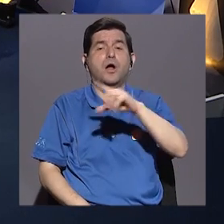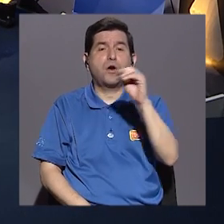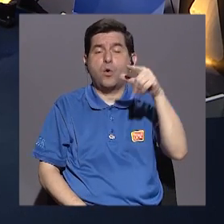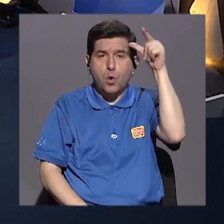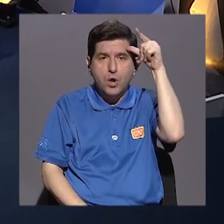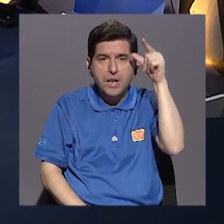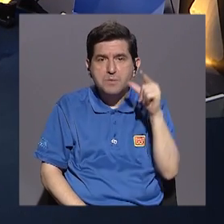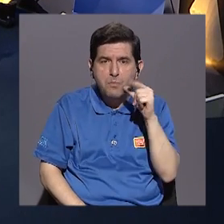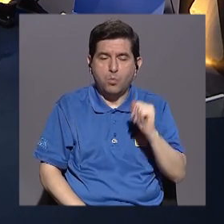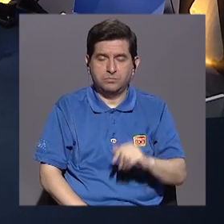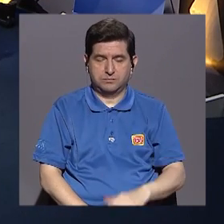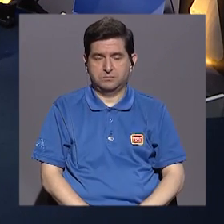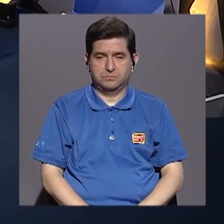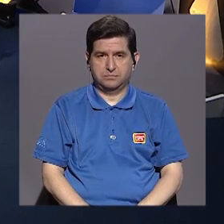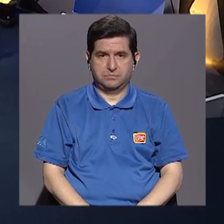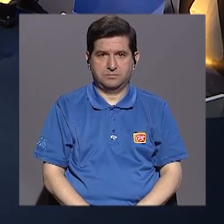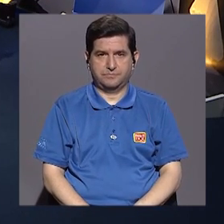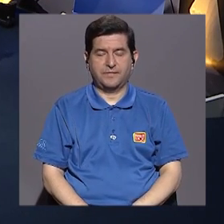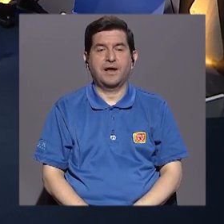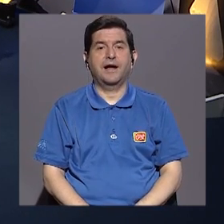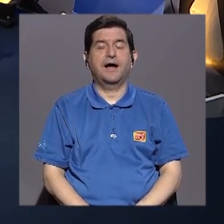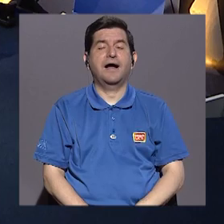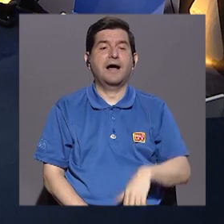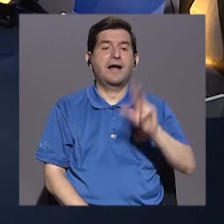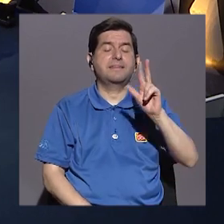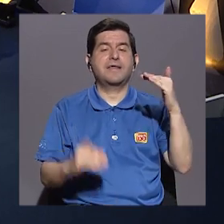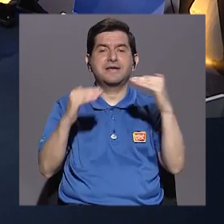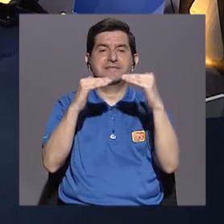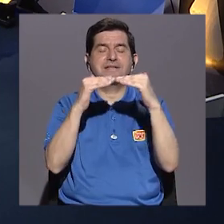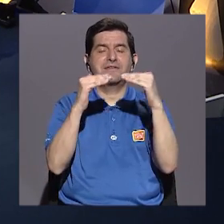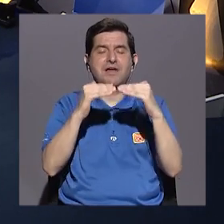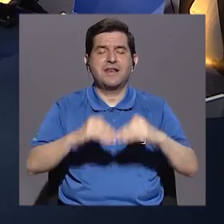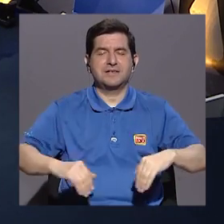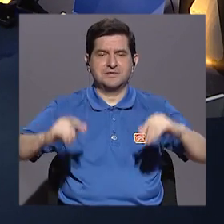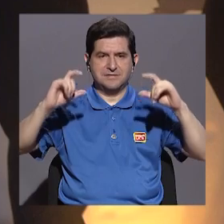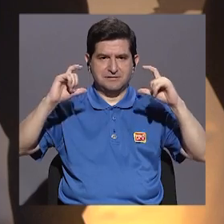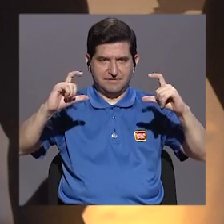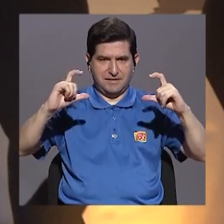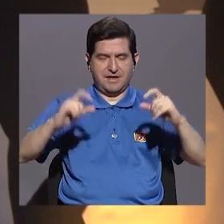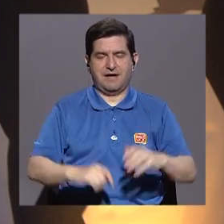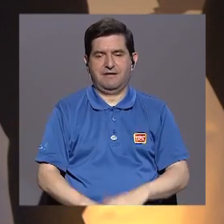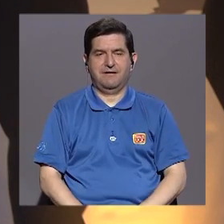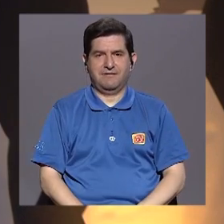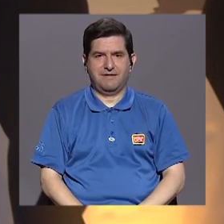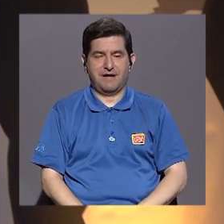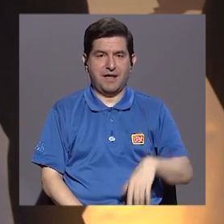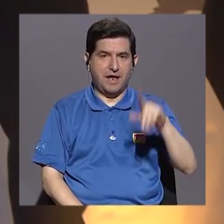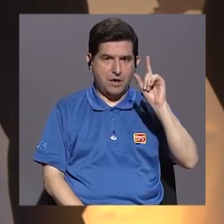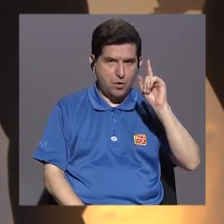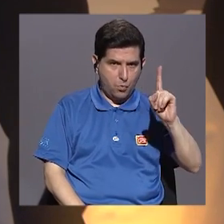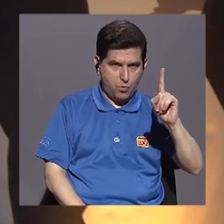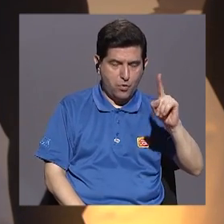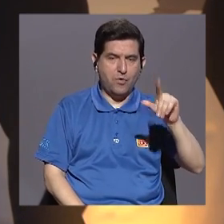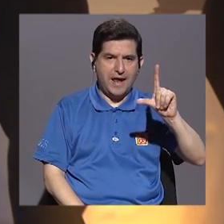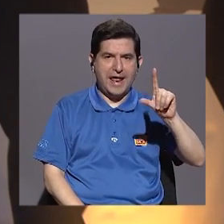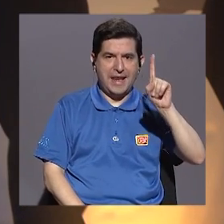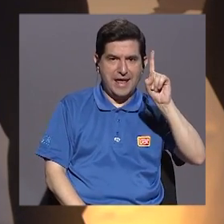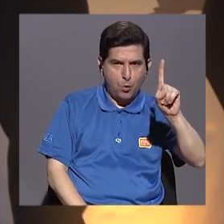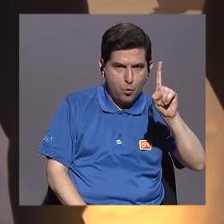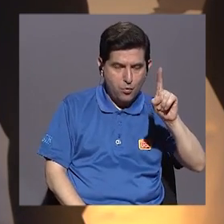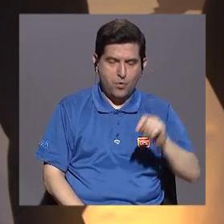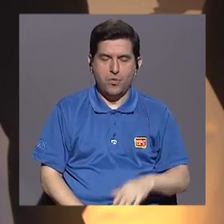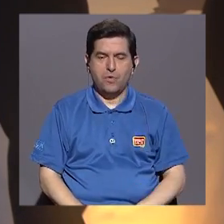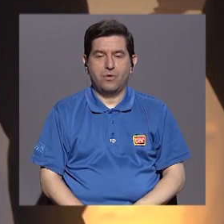o al limón entonces existen tres niveles de carga que el que llamaba a nivel de carga 1 l1